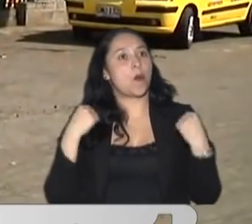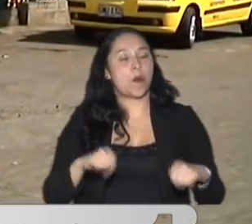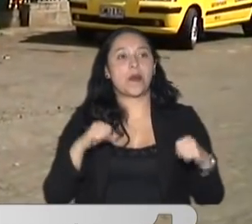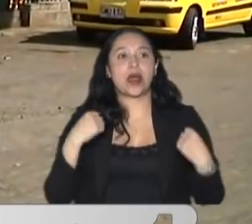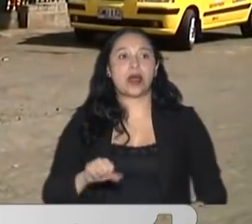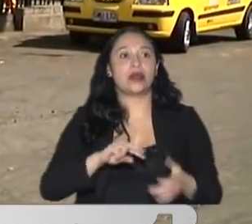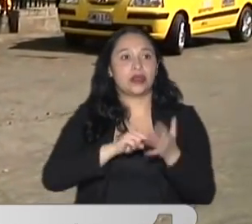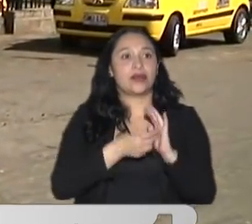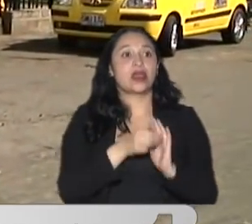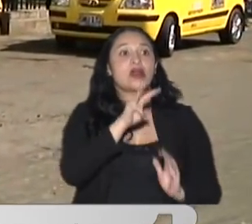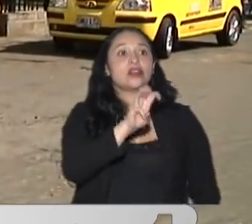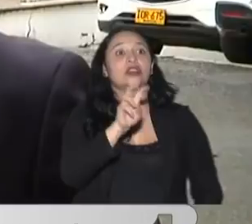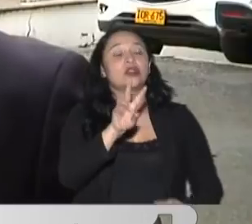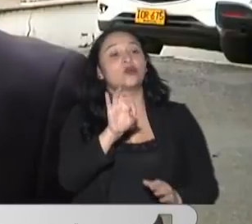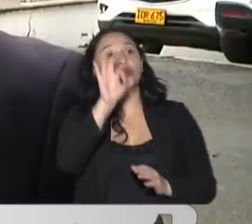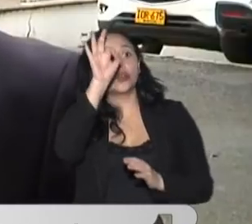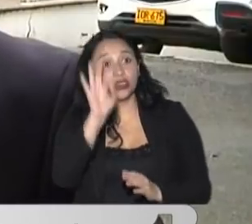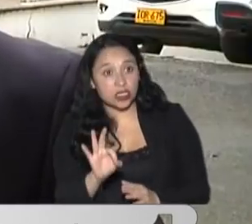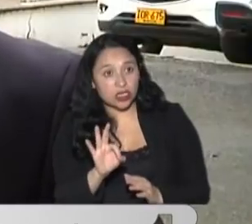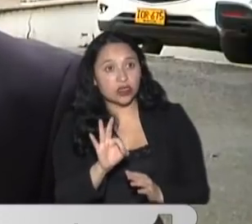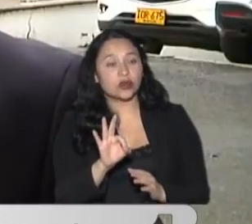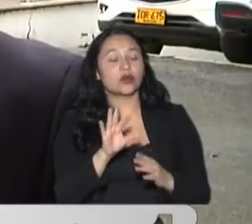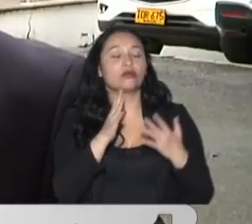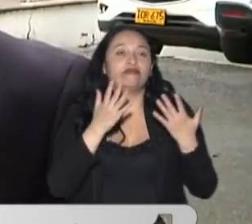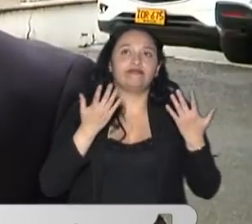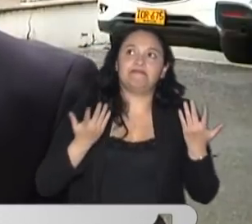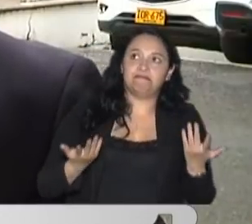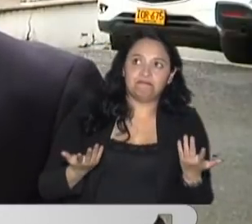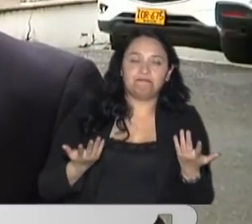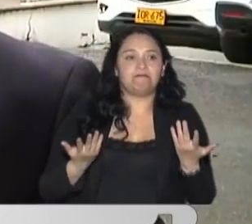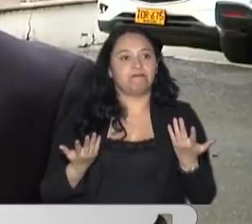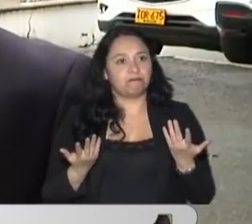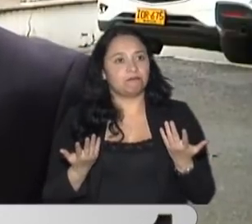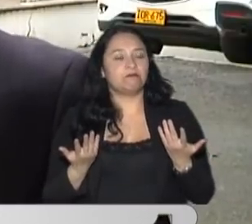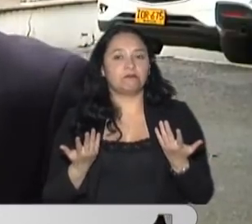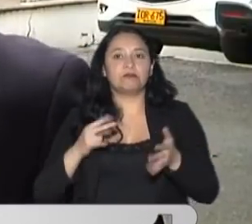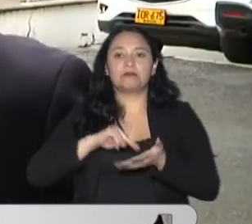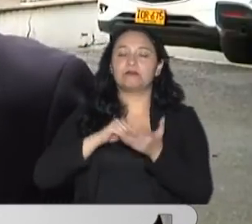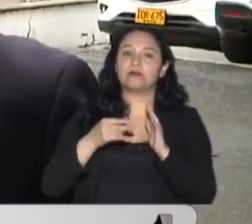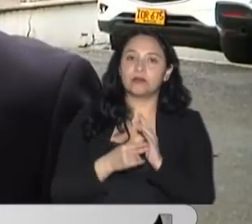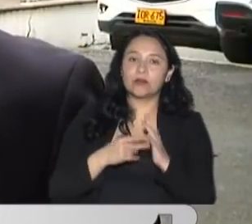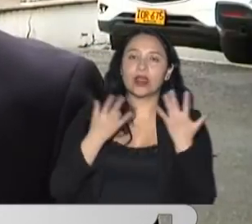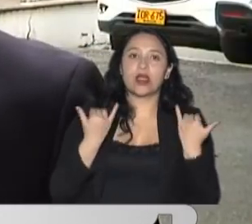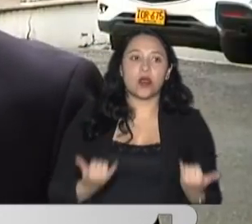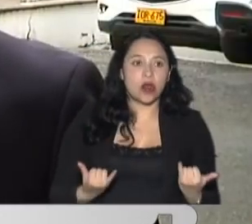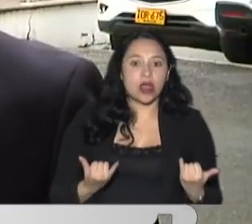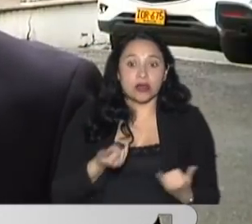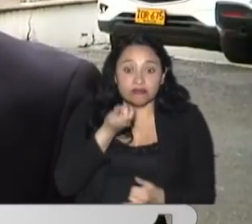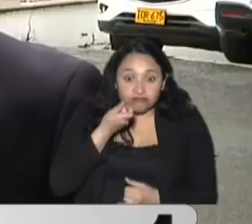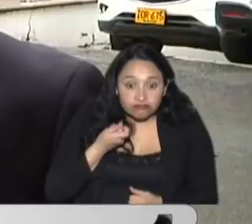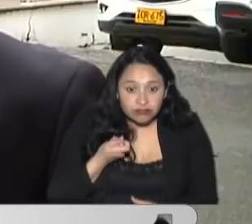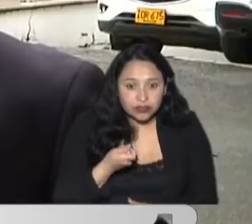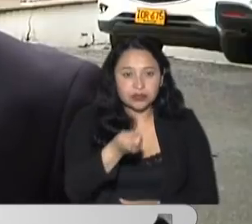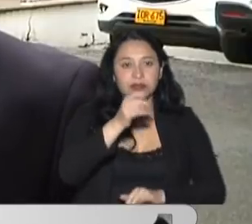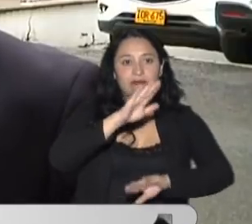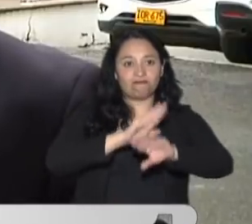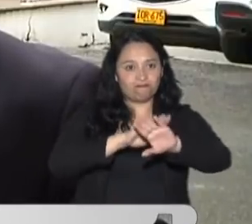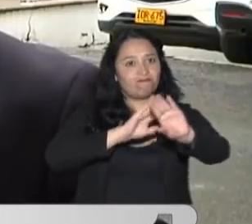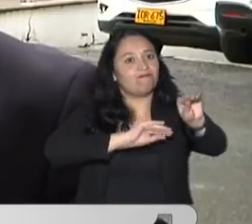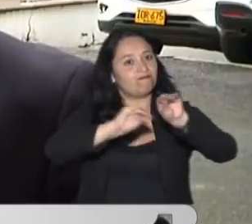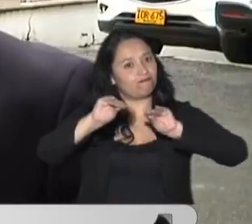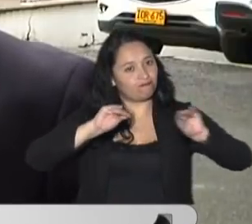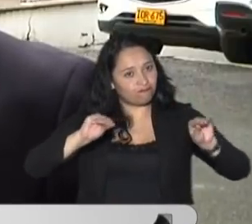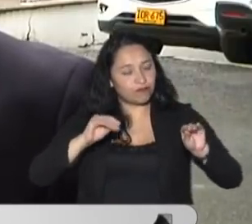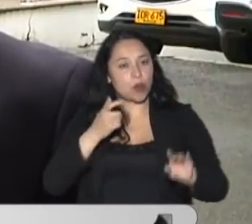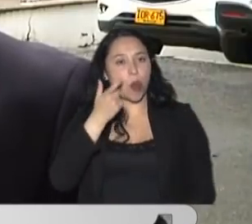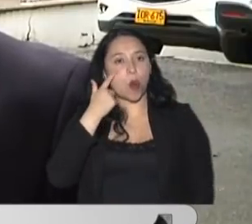al 82% y eso ya nos pone a puertas de la declaratoria de alerta.